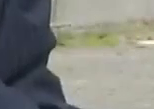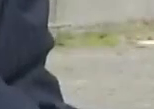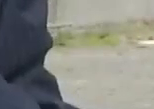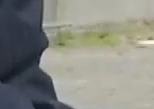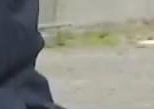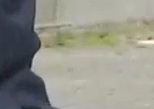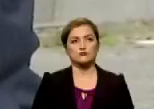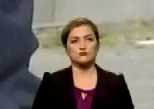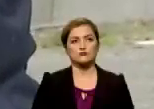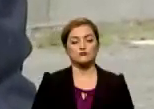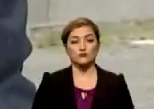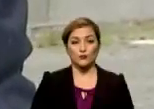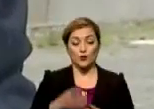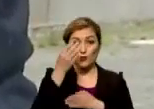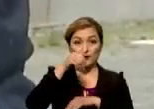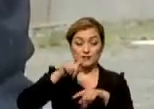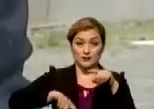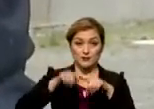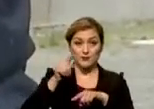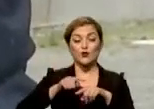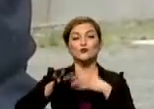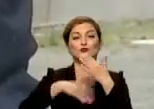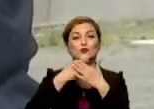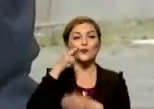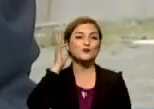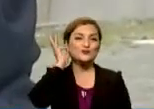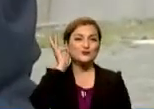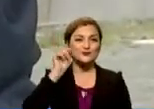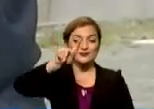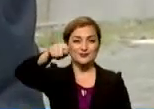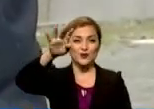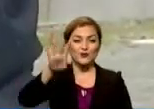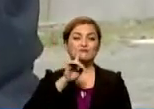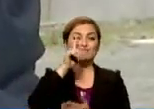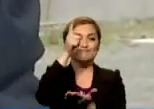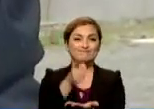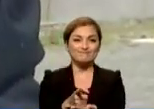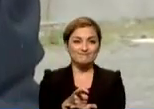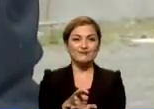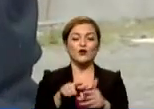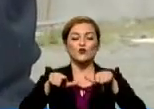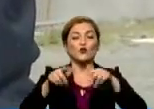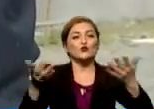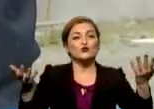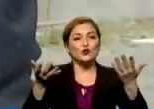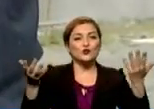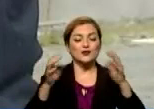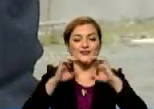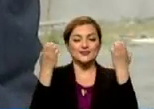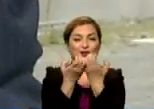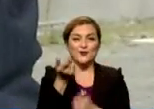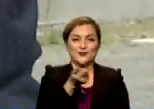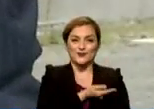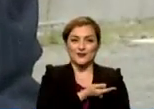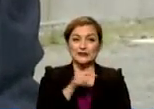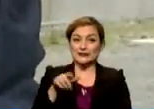¿qué tal? Buenas tardes, amigos y amigas de Teleamazonas. Así es, efectivamente. Estamos en el estadio Rodrigo Paz Delgado.